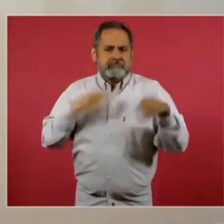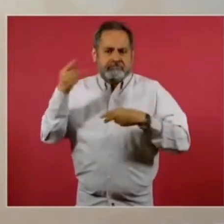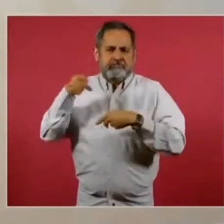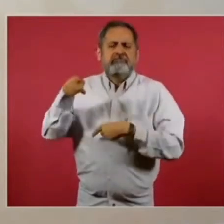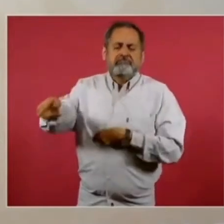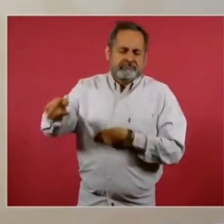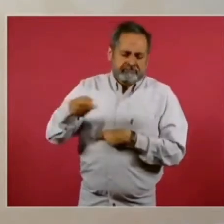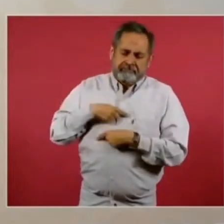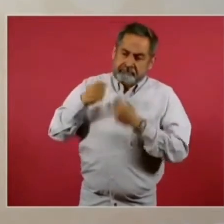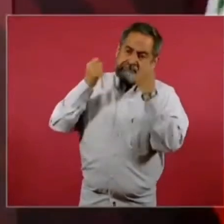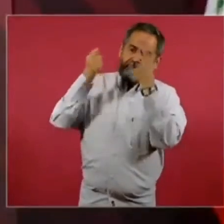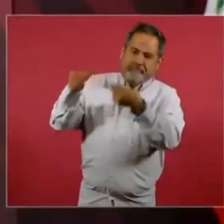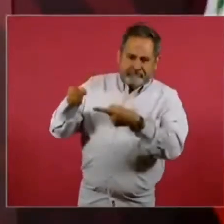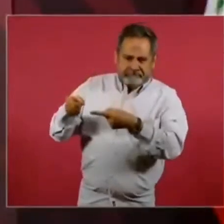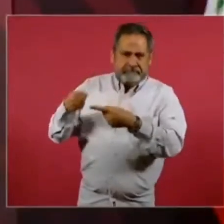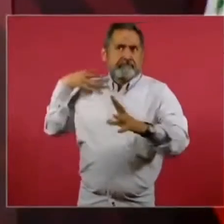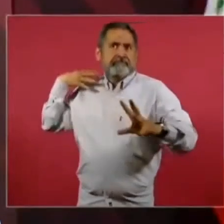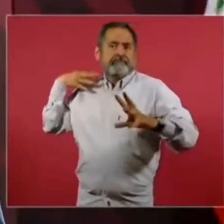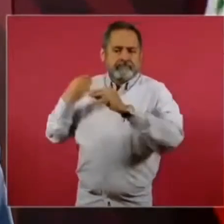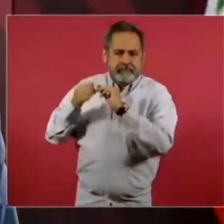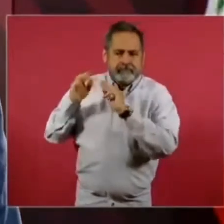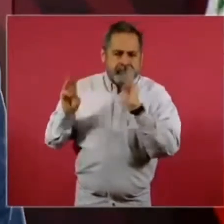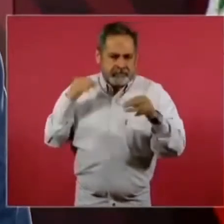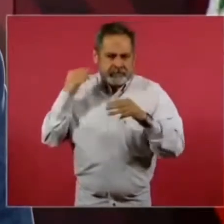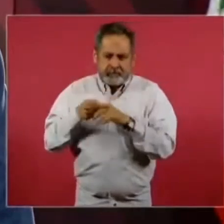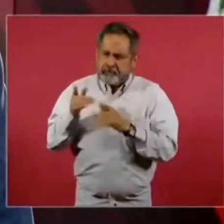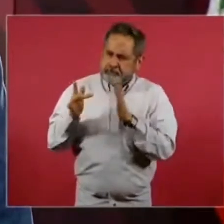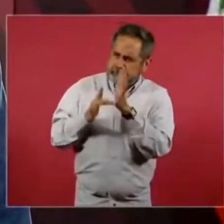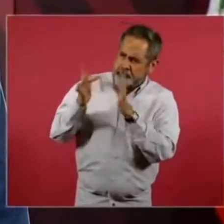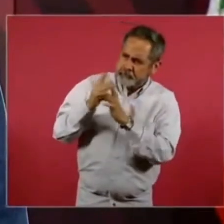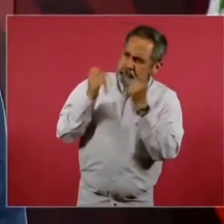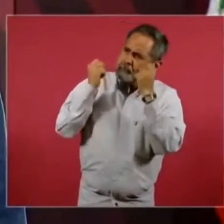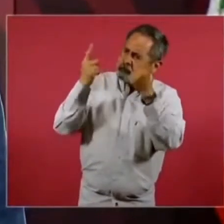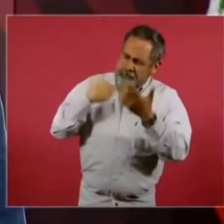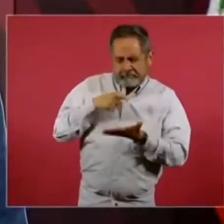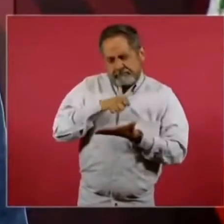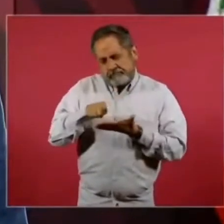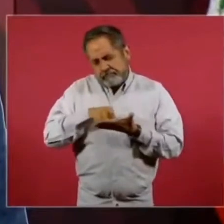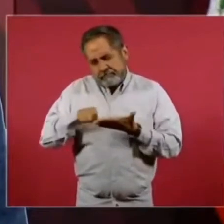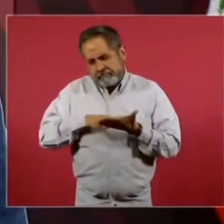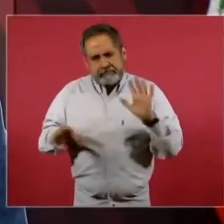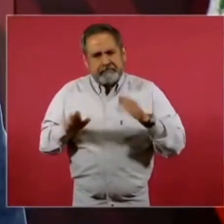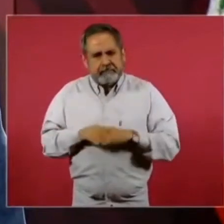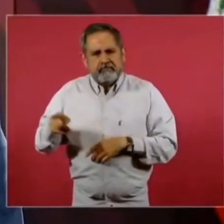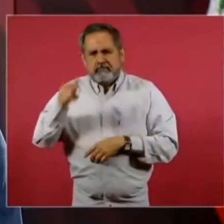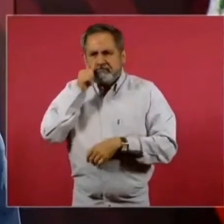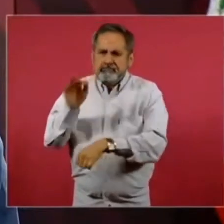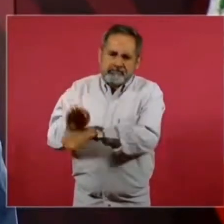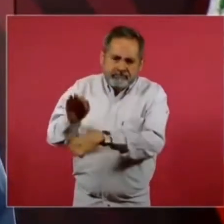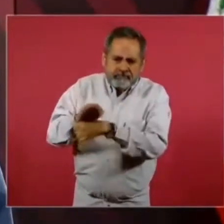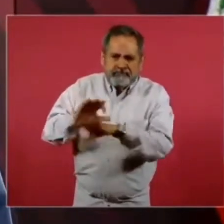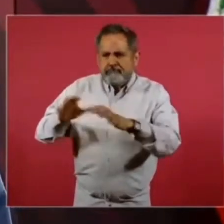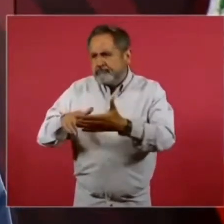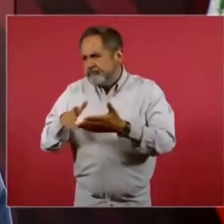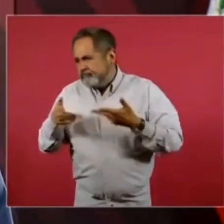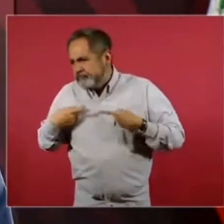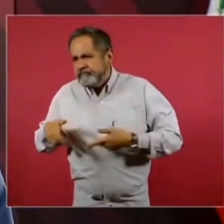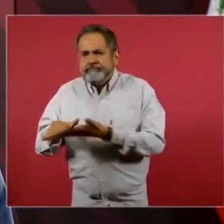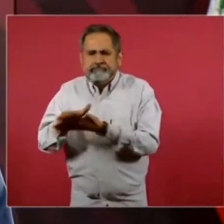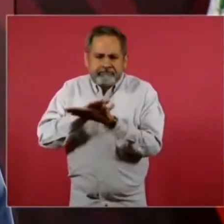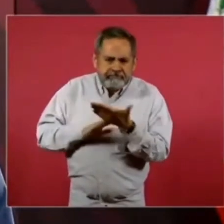habido en la historia del mundo siempre defendiendo a los humildes a los